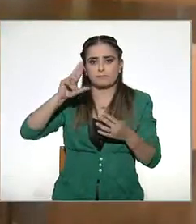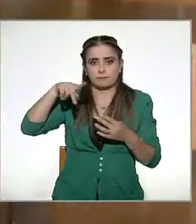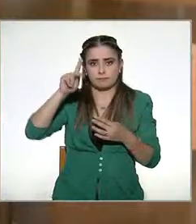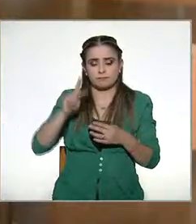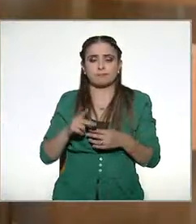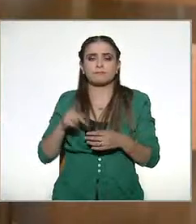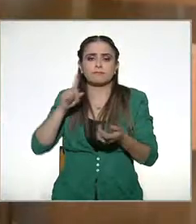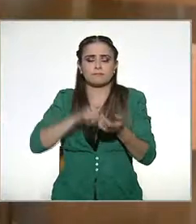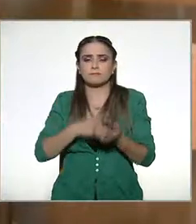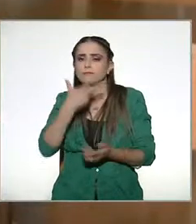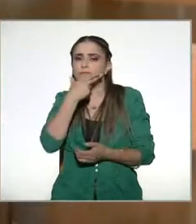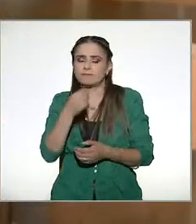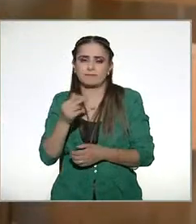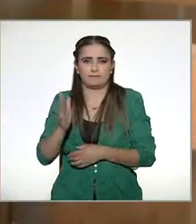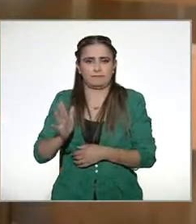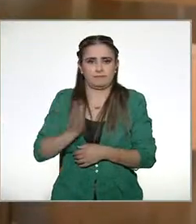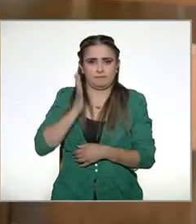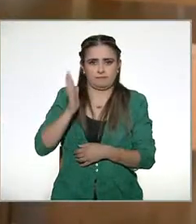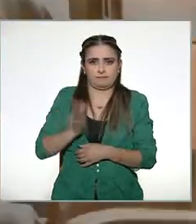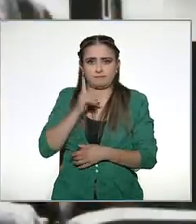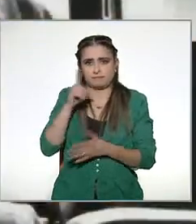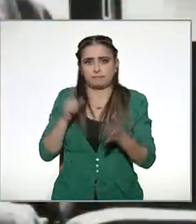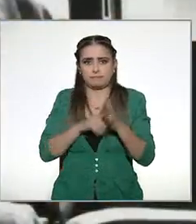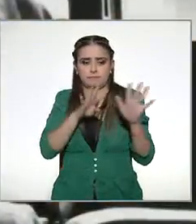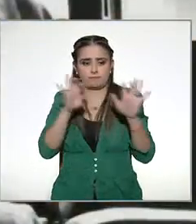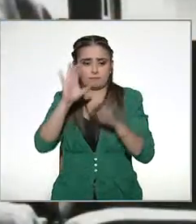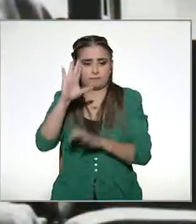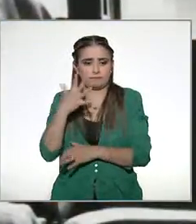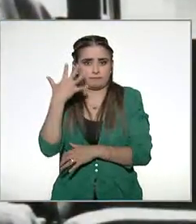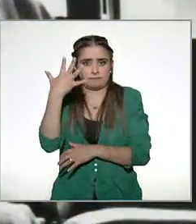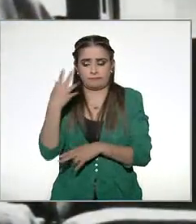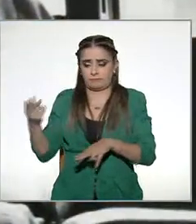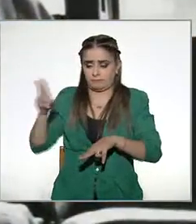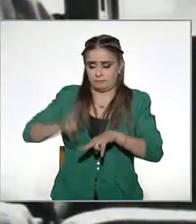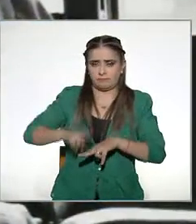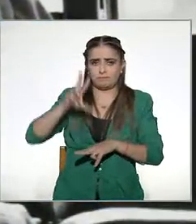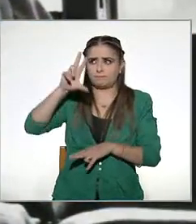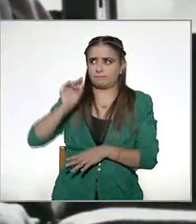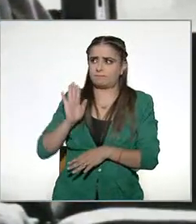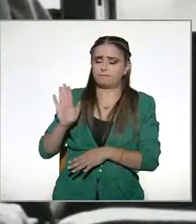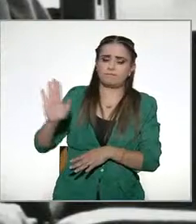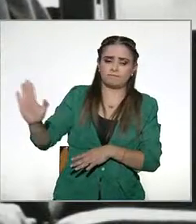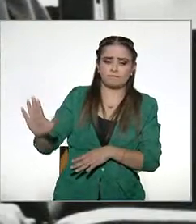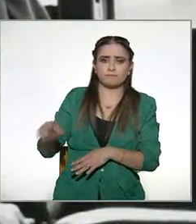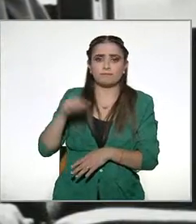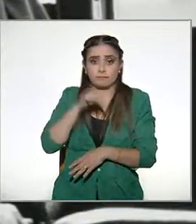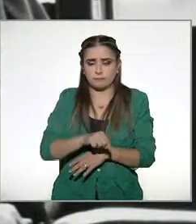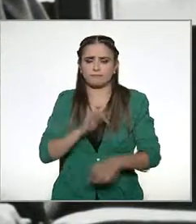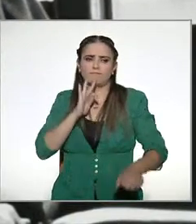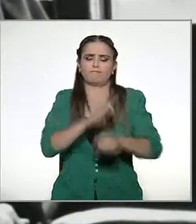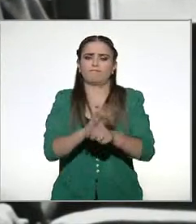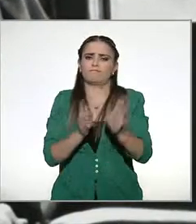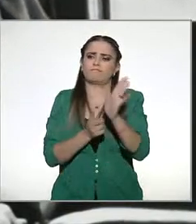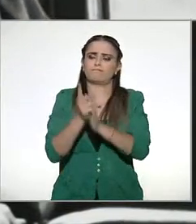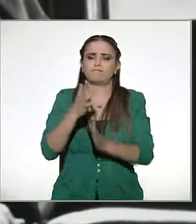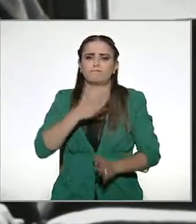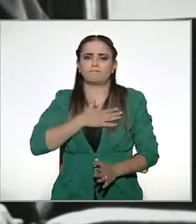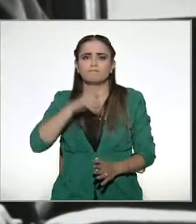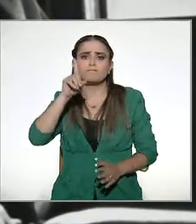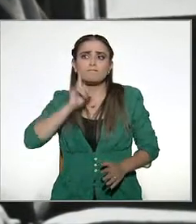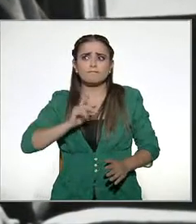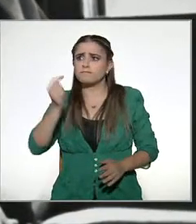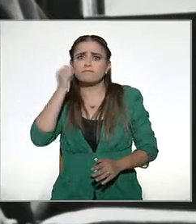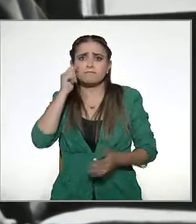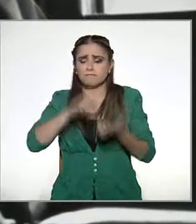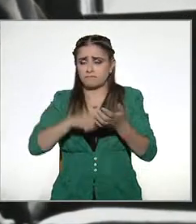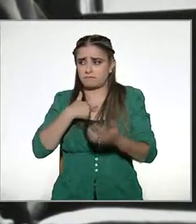de autobús a un hombre blanco en 1955 fue una de las principales defensoras de los derechos civiles se decía que a pesar de ser